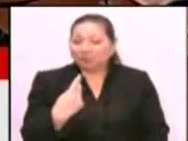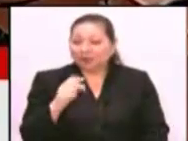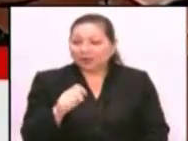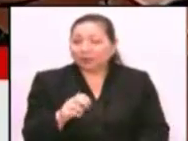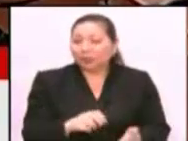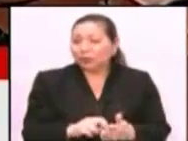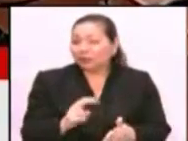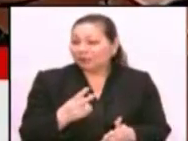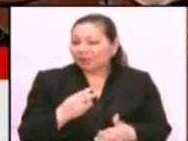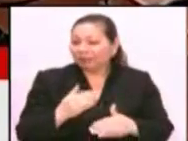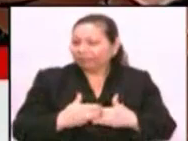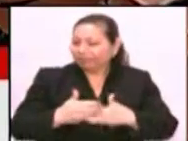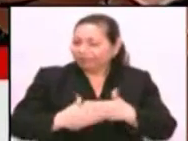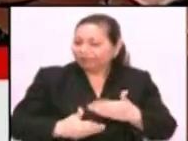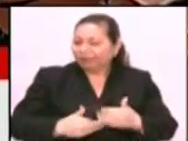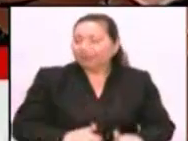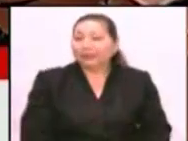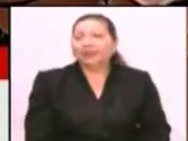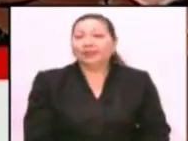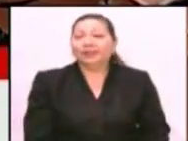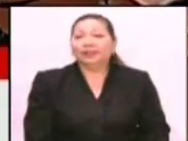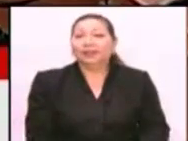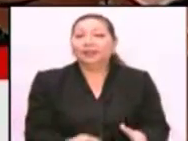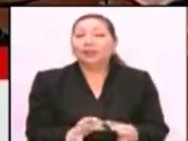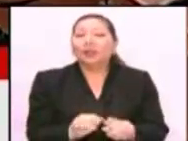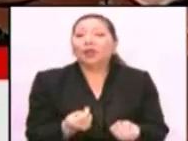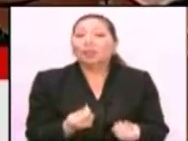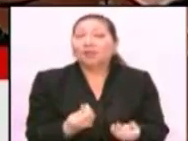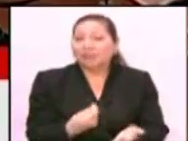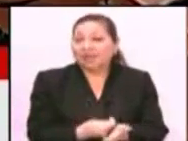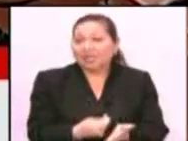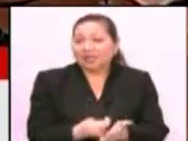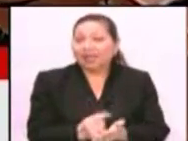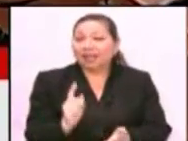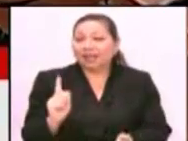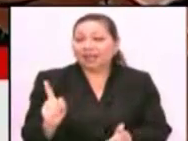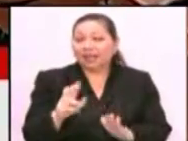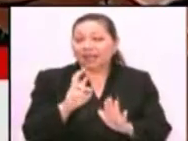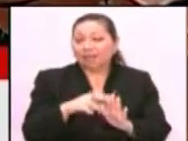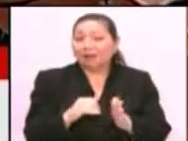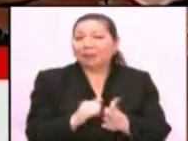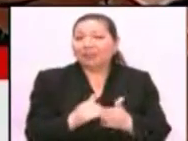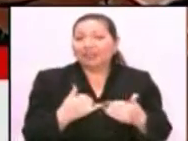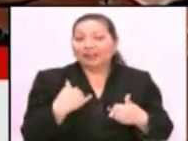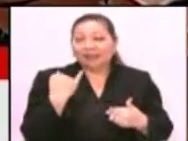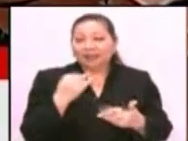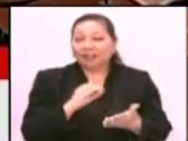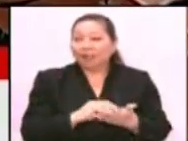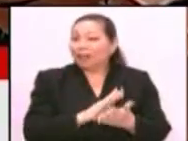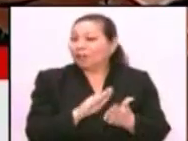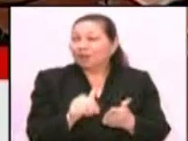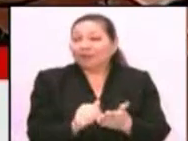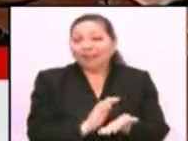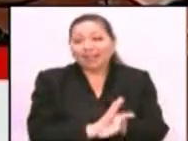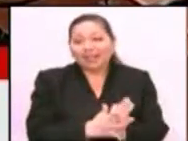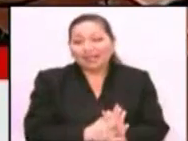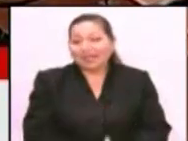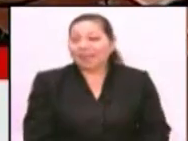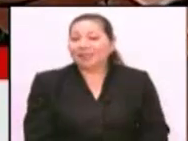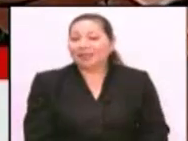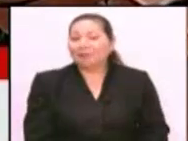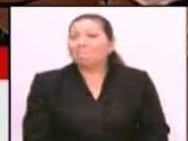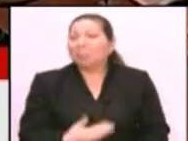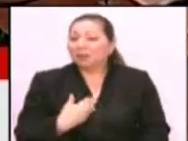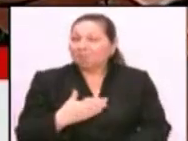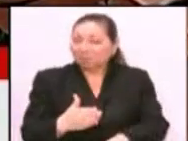2%, 2.000 y así. ¿Okay? Digamos, la unidad de cómo se va a pagar depende de cada programa, pero es para que tengan una idea. No es un todo o nada, sino que puede